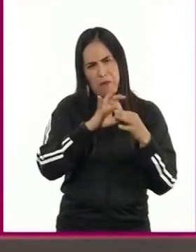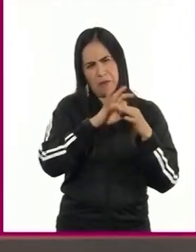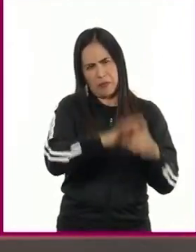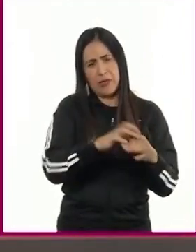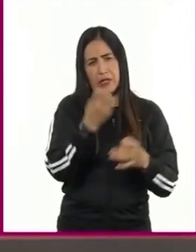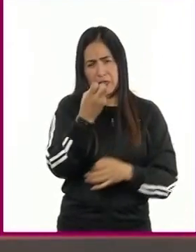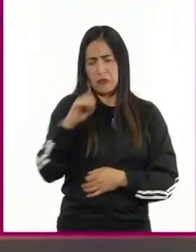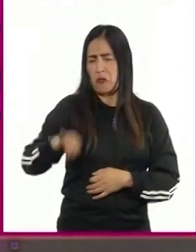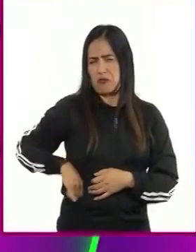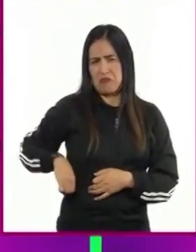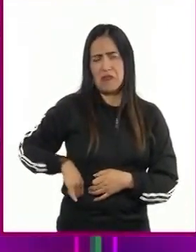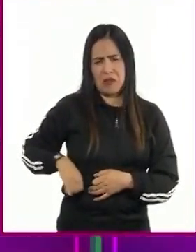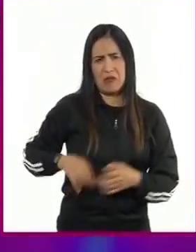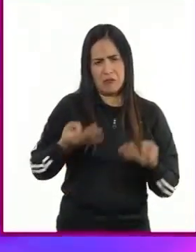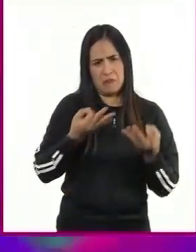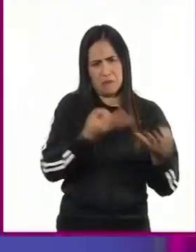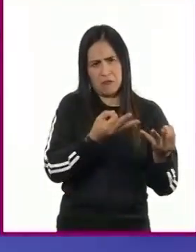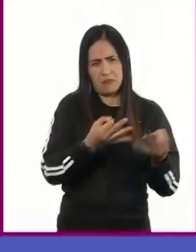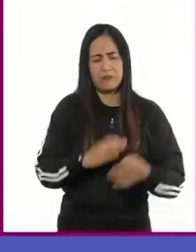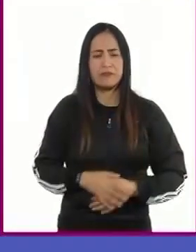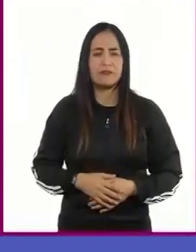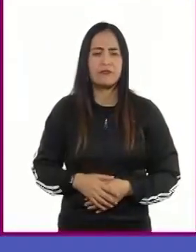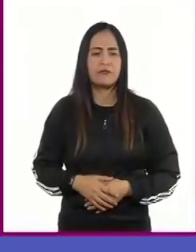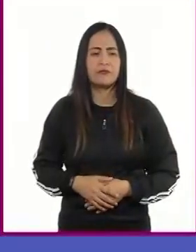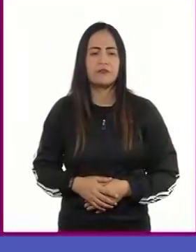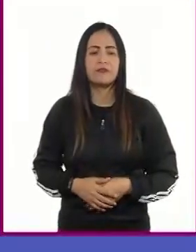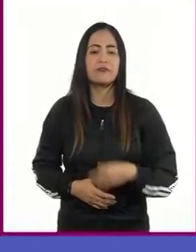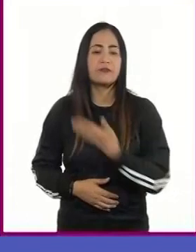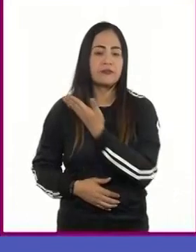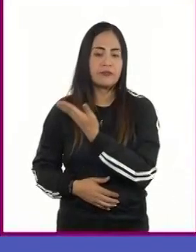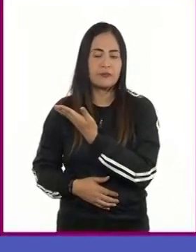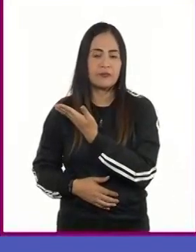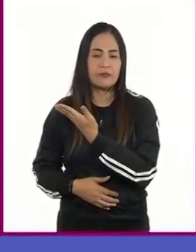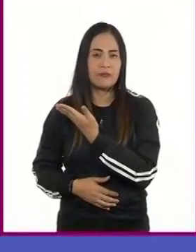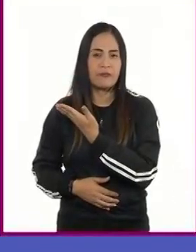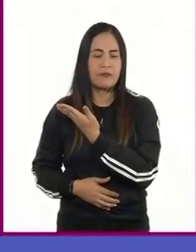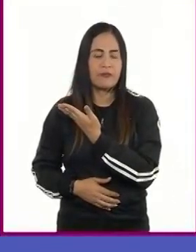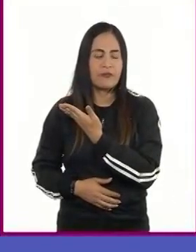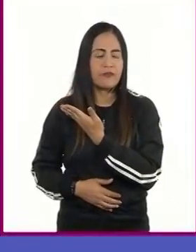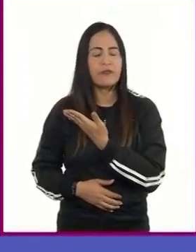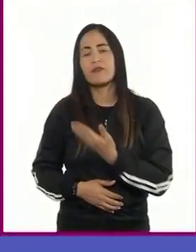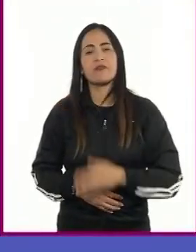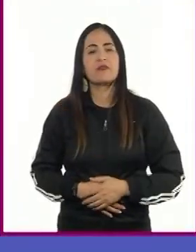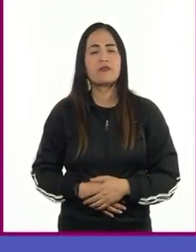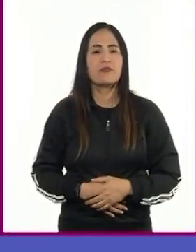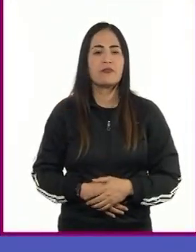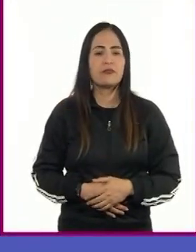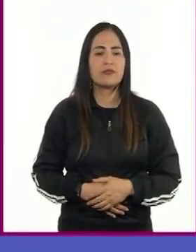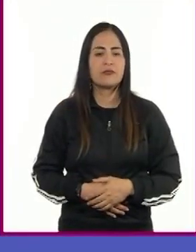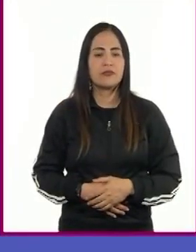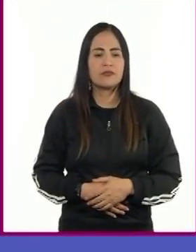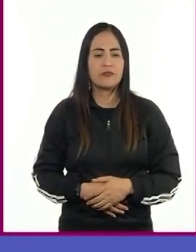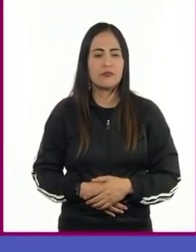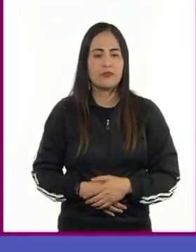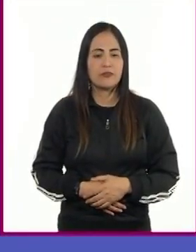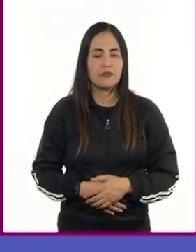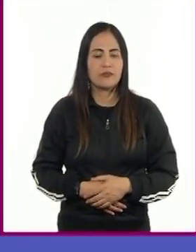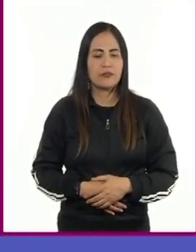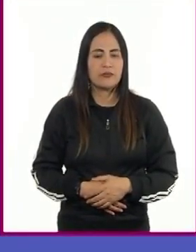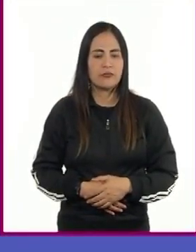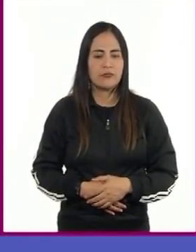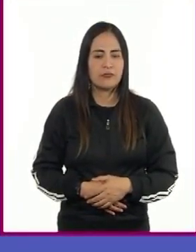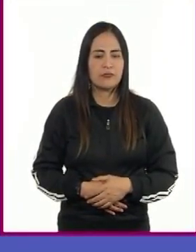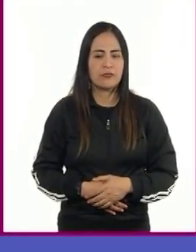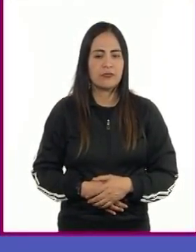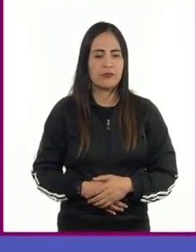que sea de interés general. Busquen información en diversas fuentes con la intención de elegir y seleccionar información pertinente